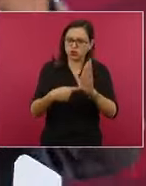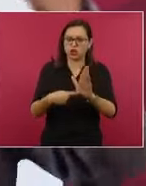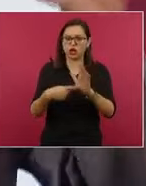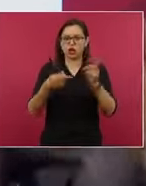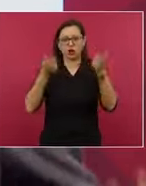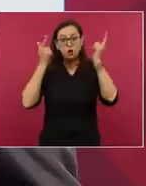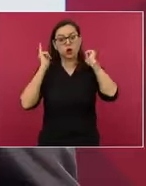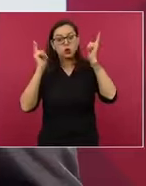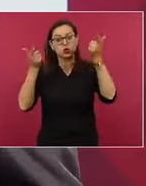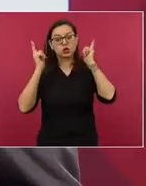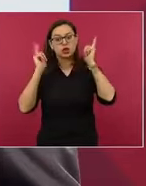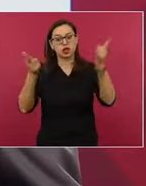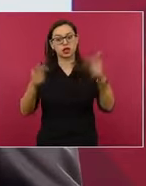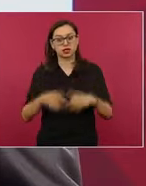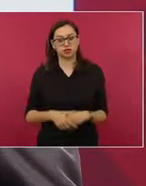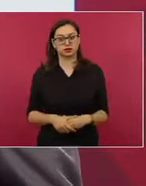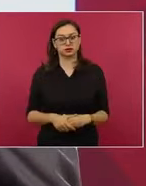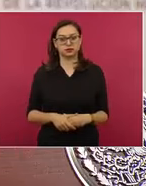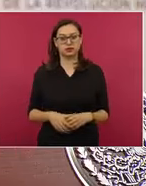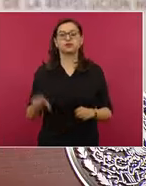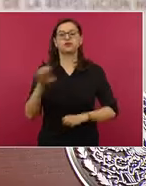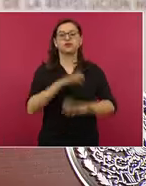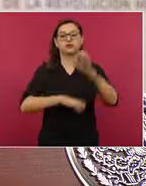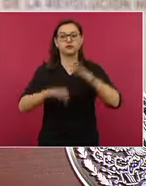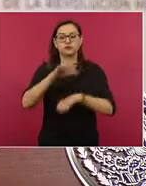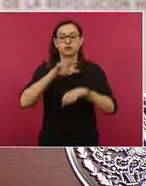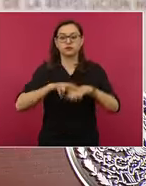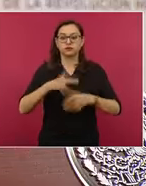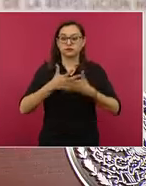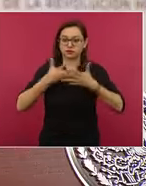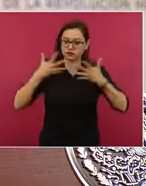lo que tienen las grandes corporaciones.